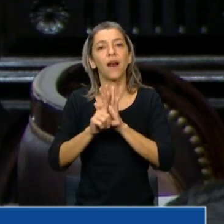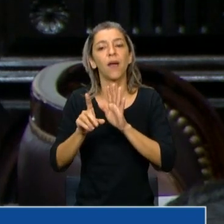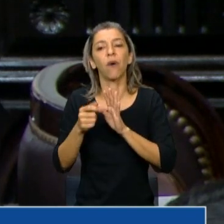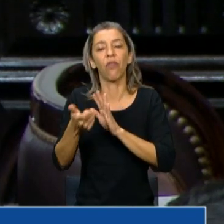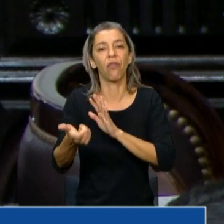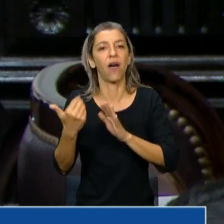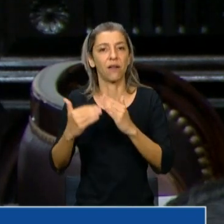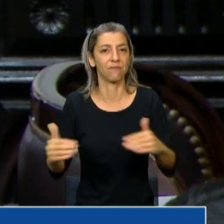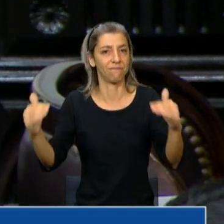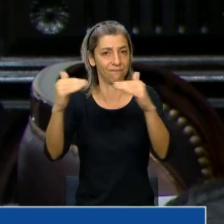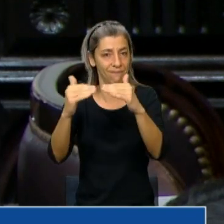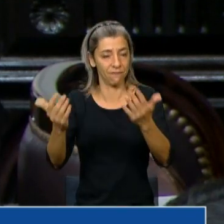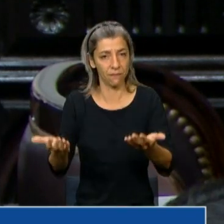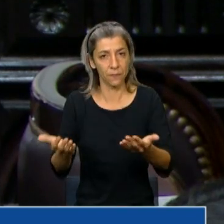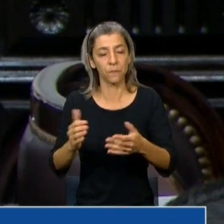hablaba, son